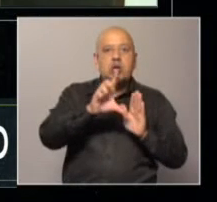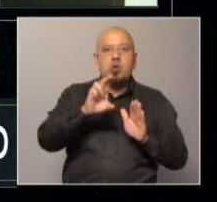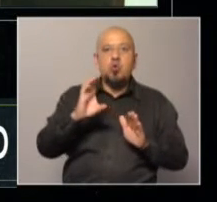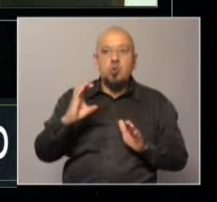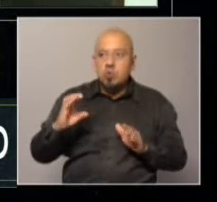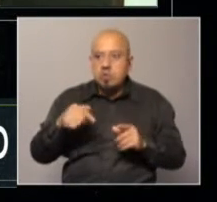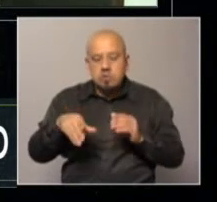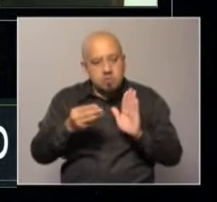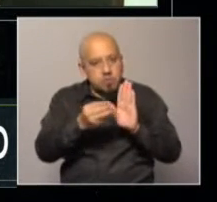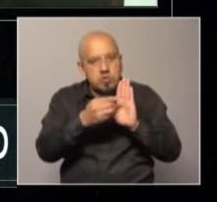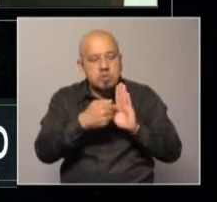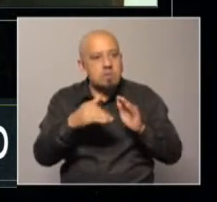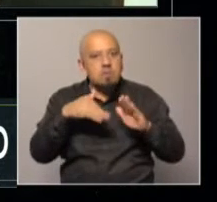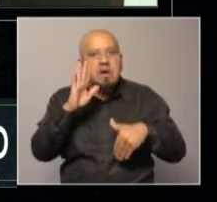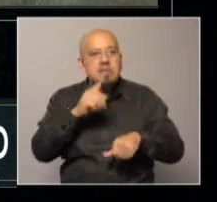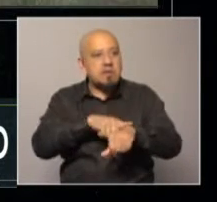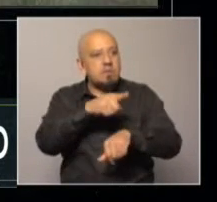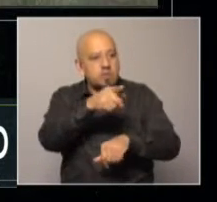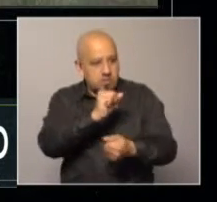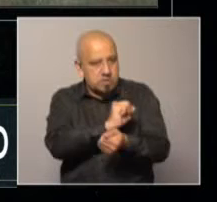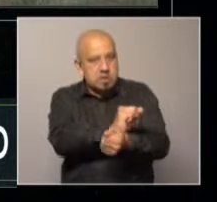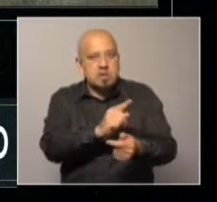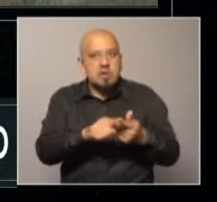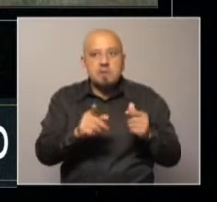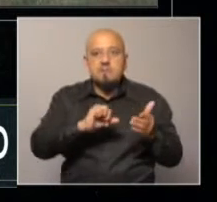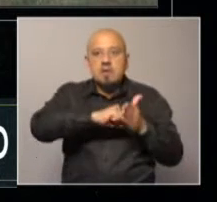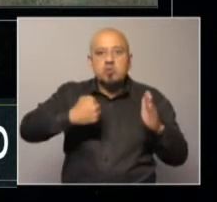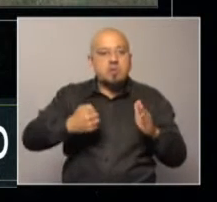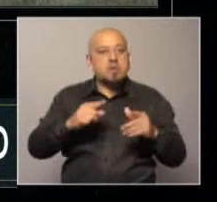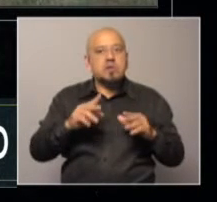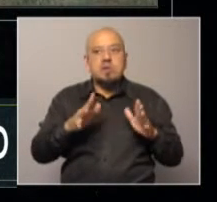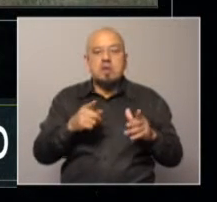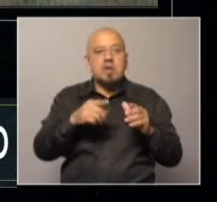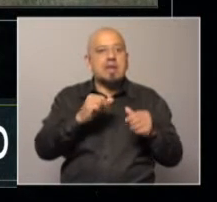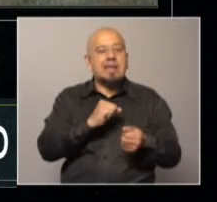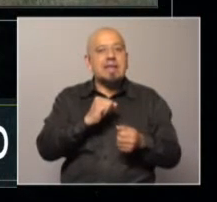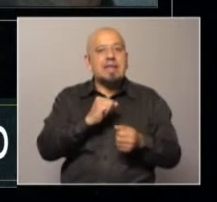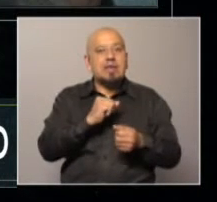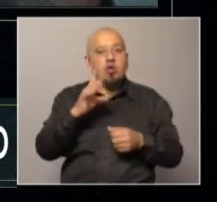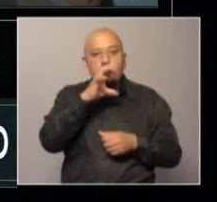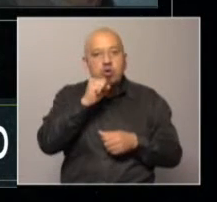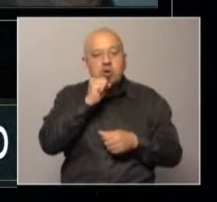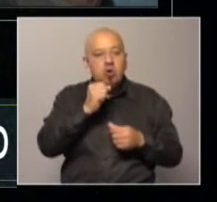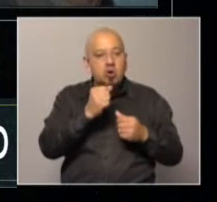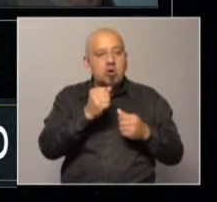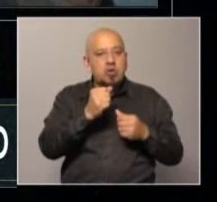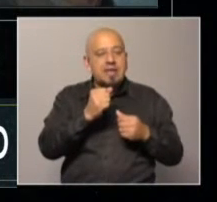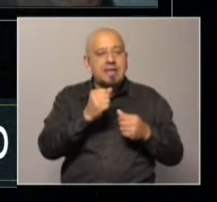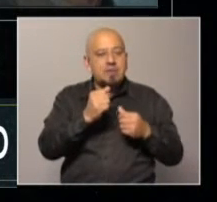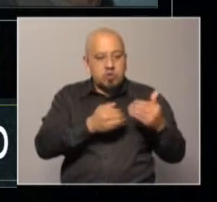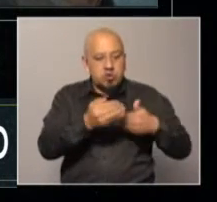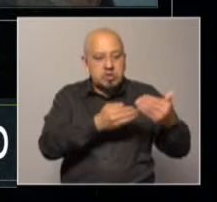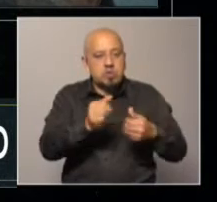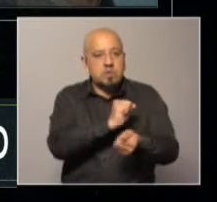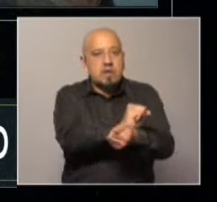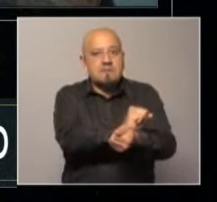que también la LUC deroga la suspensión condicional del proceso en el Código del Proceso Penal, que era un instituto que era muy utilizado por los